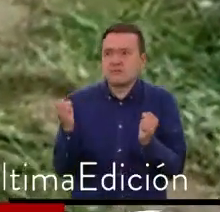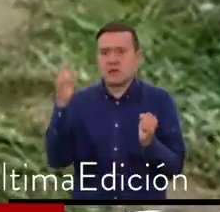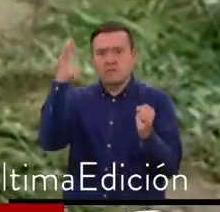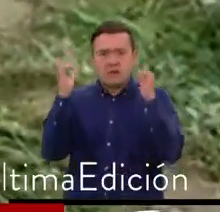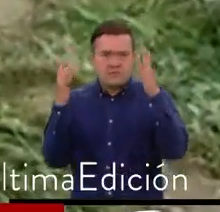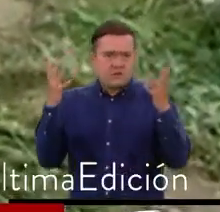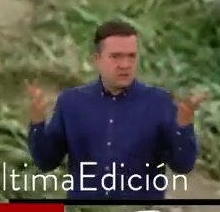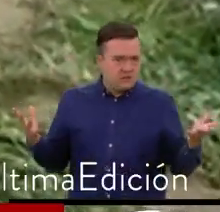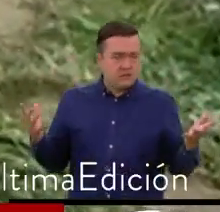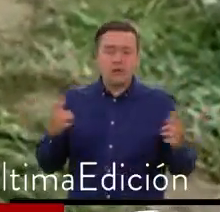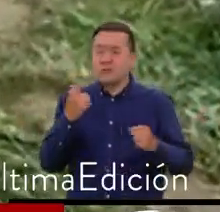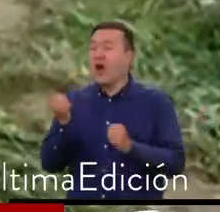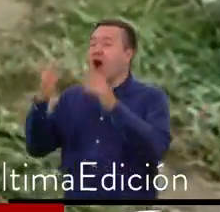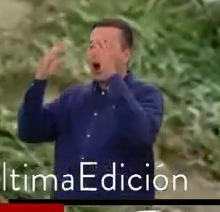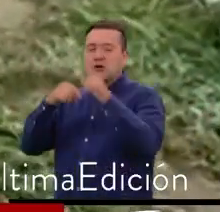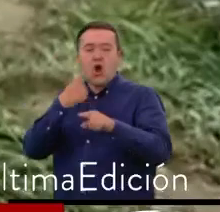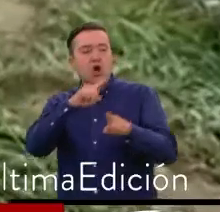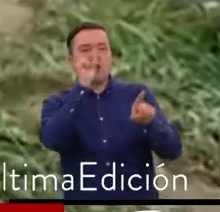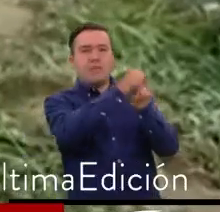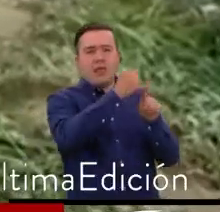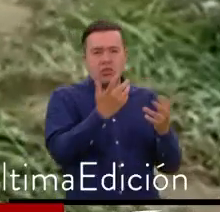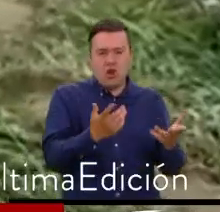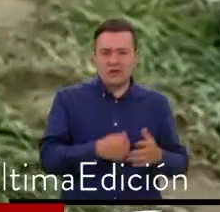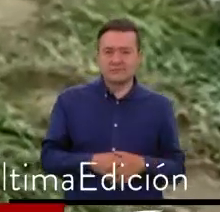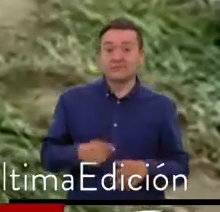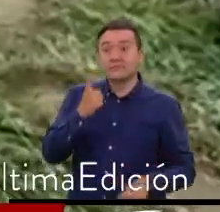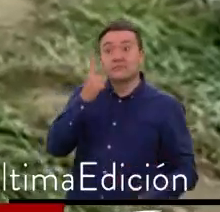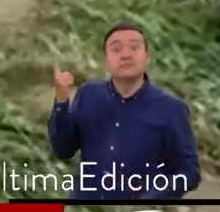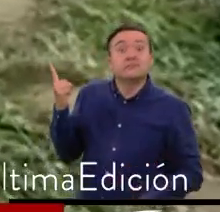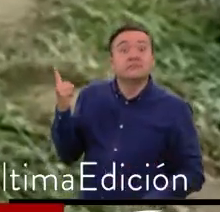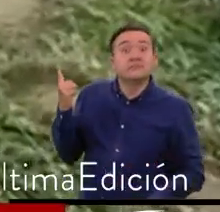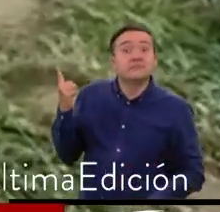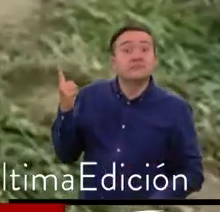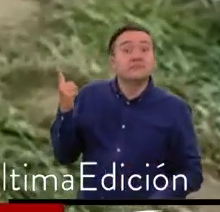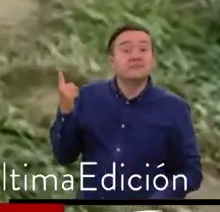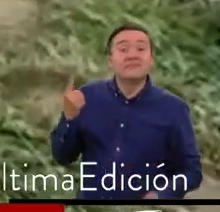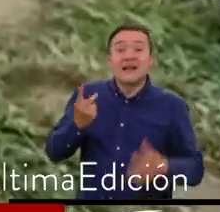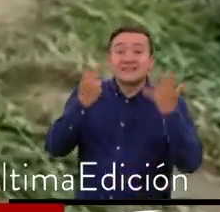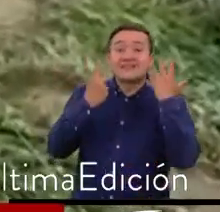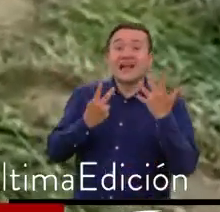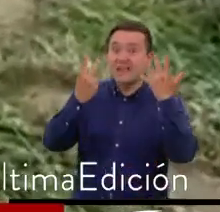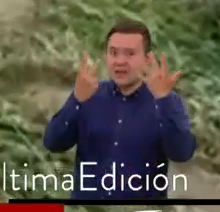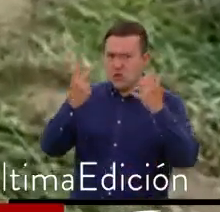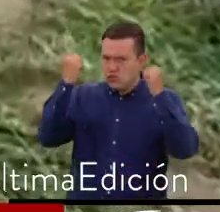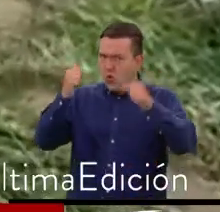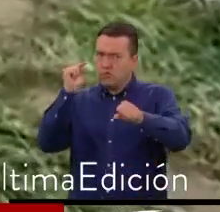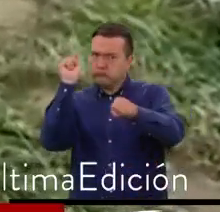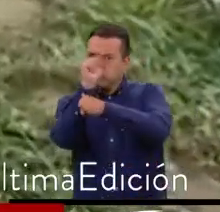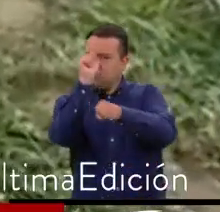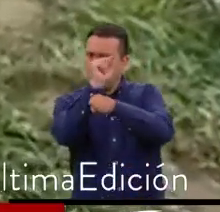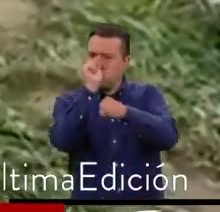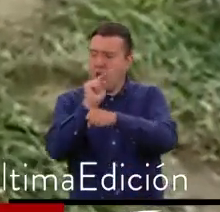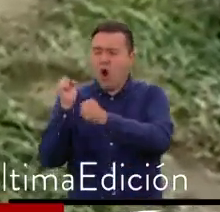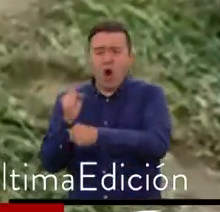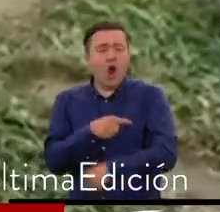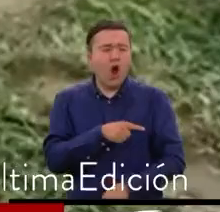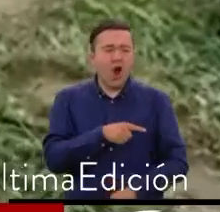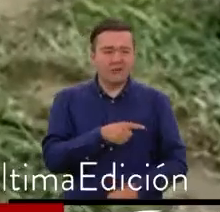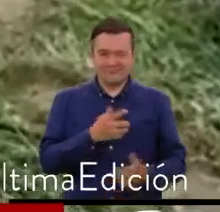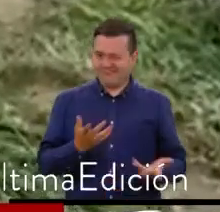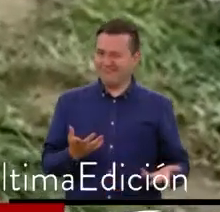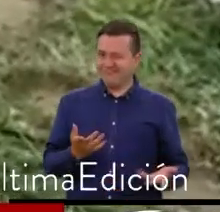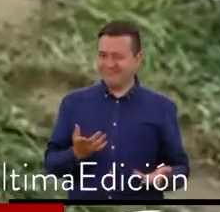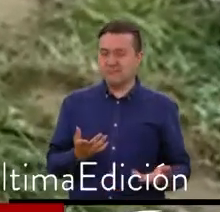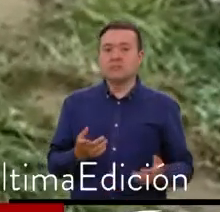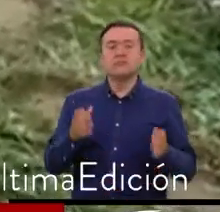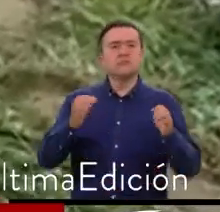e ignorar a otra. Hace 7 días, esta niña de 6 años se atrevió a hablar duro por el medio ambiente y lo hizo llamando la